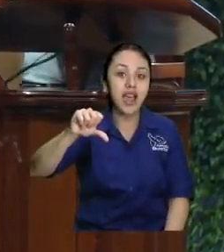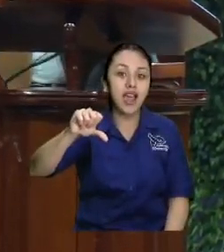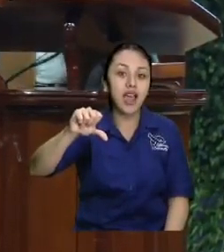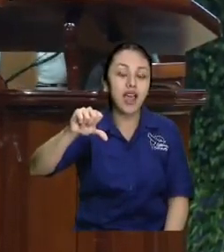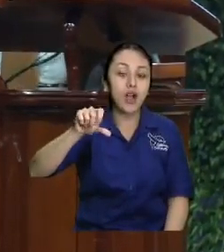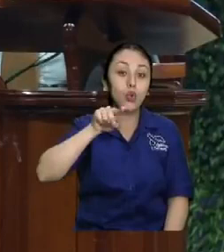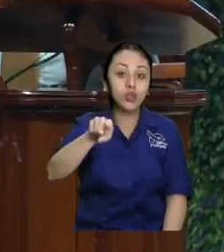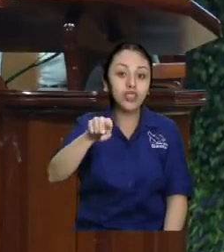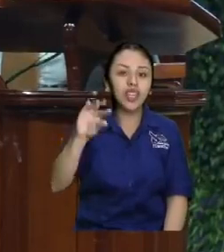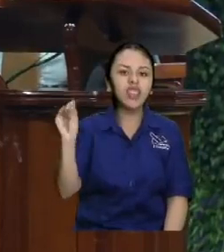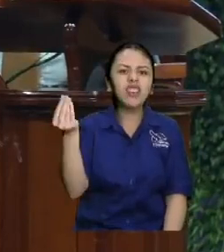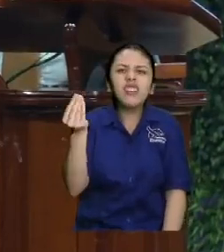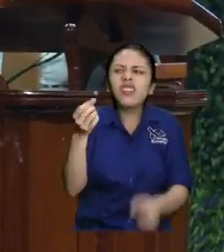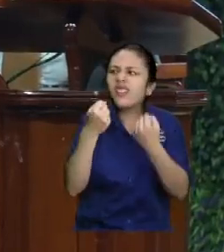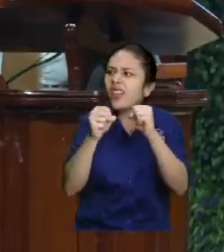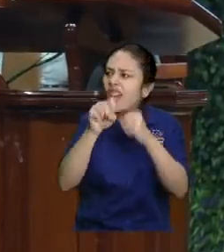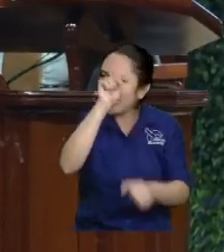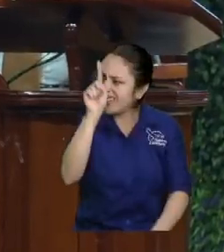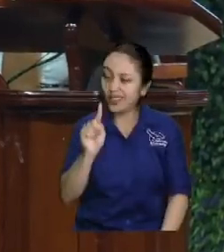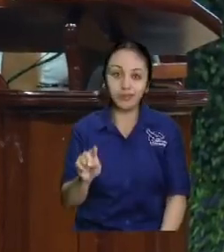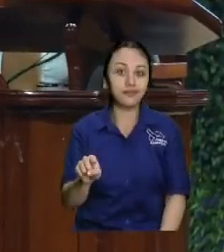¿Qué hace usted?